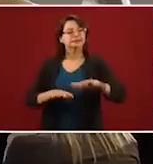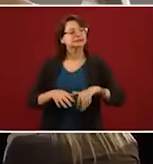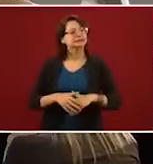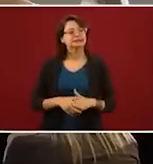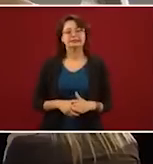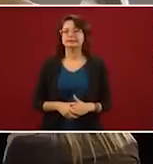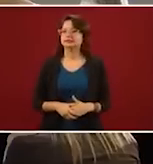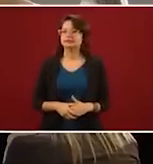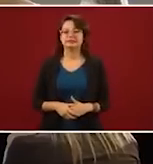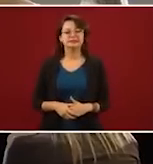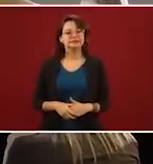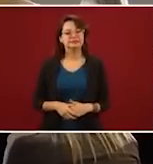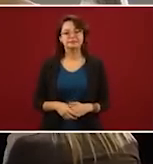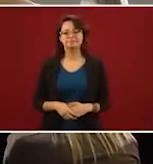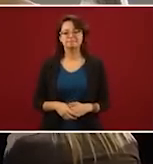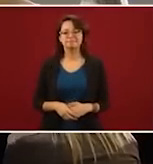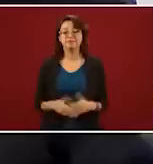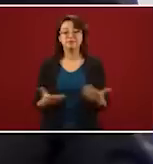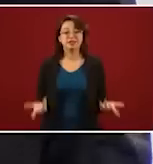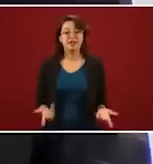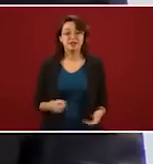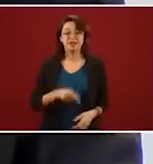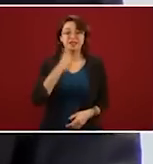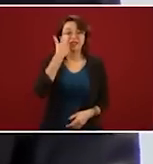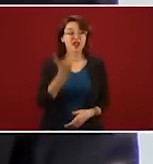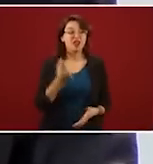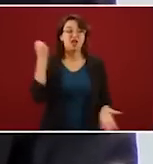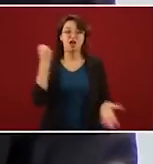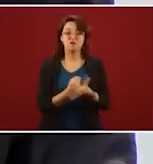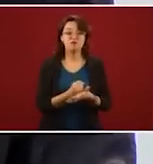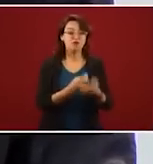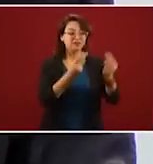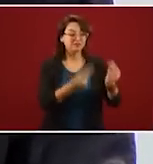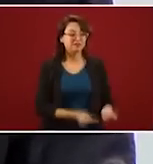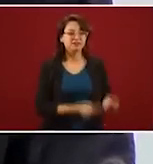es querer mantener un negocio